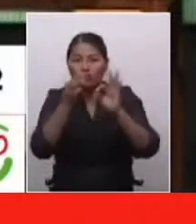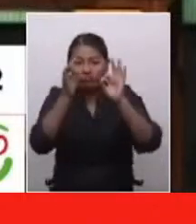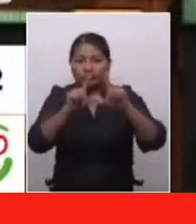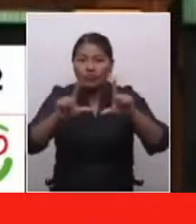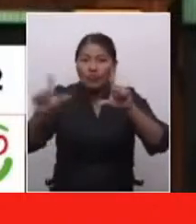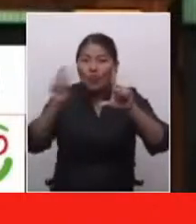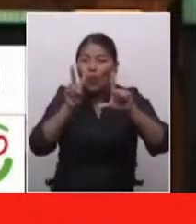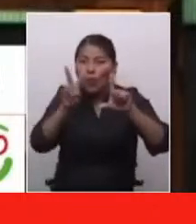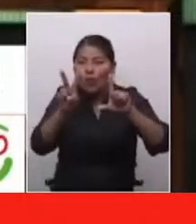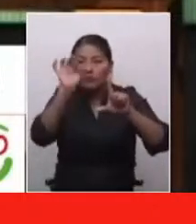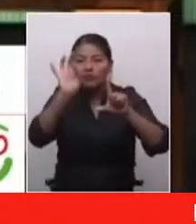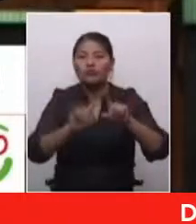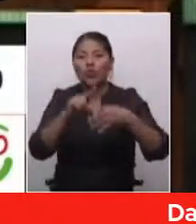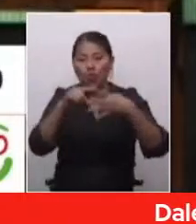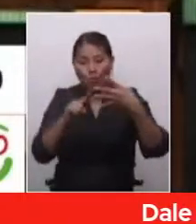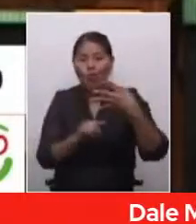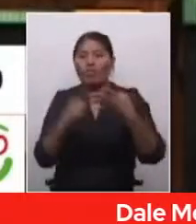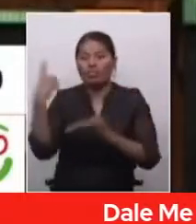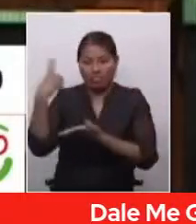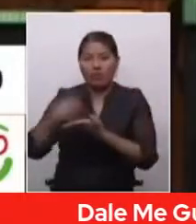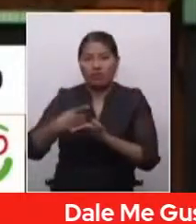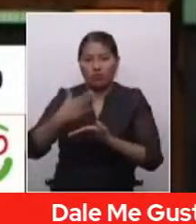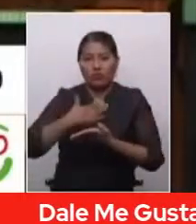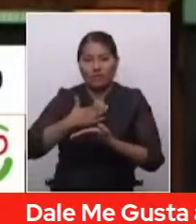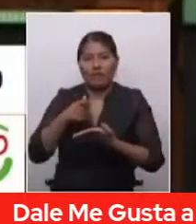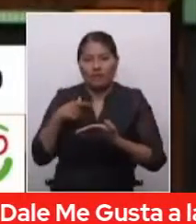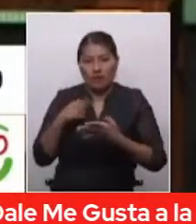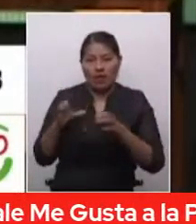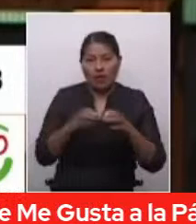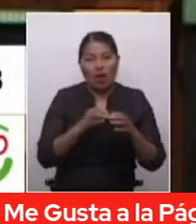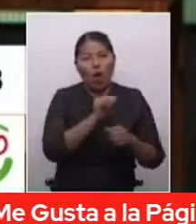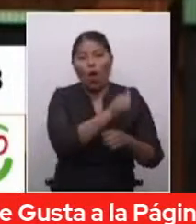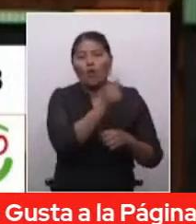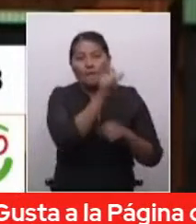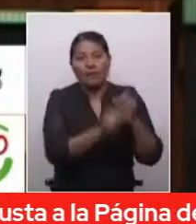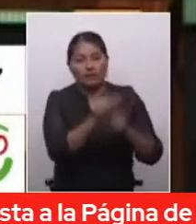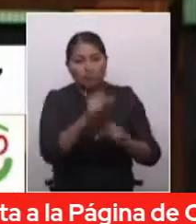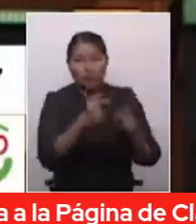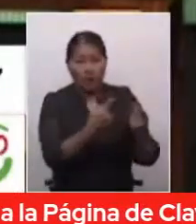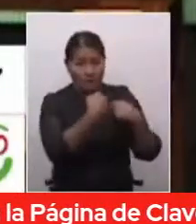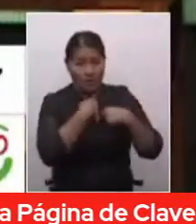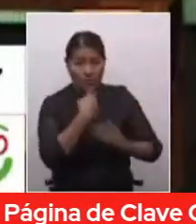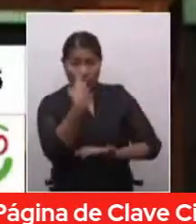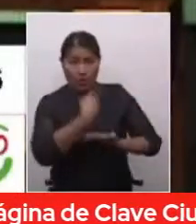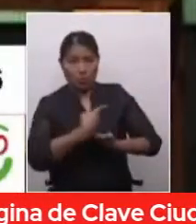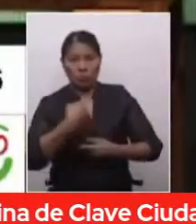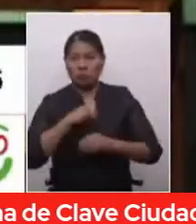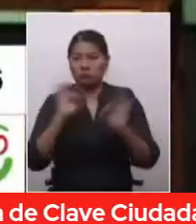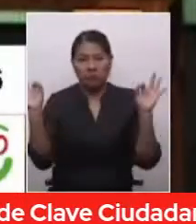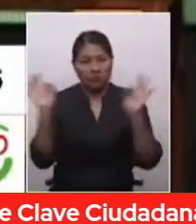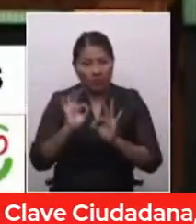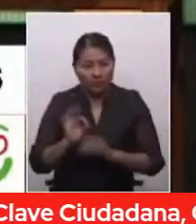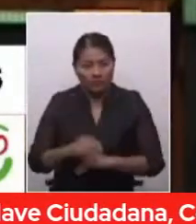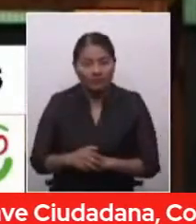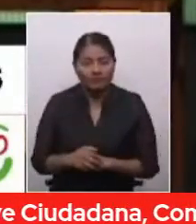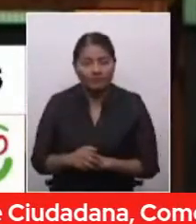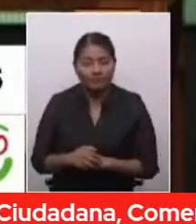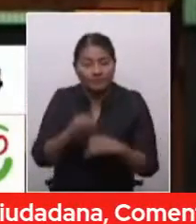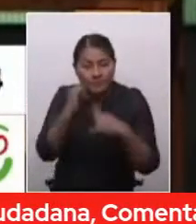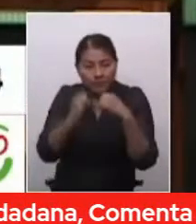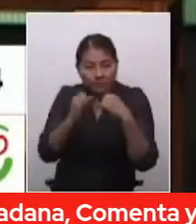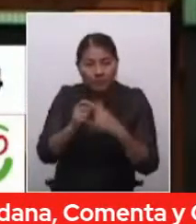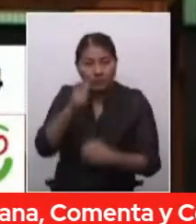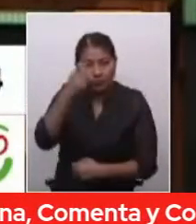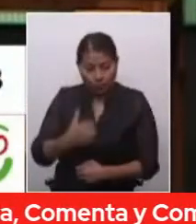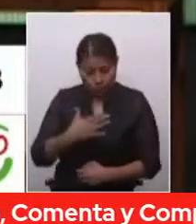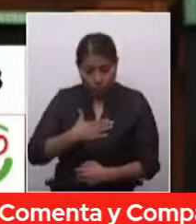Yo solo tengo 4 denuncias y son mías a otras personas. A mí no me ha denunciado nadie. Finalmente, porque soy